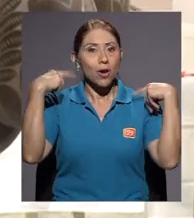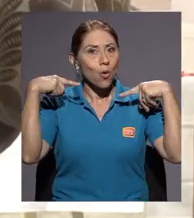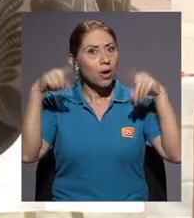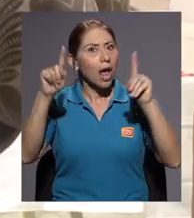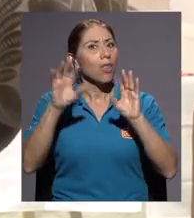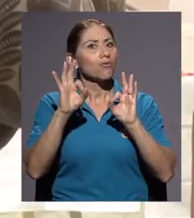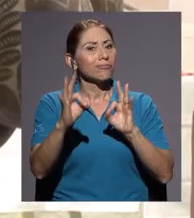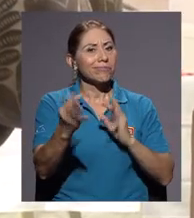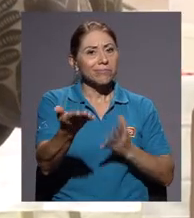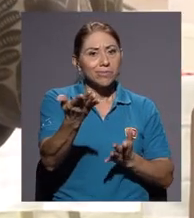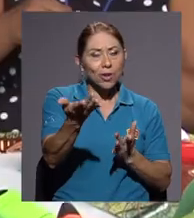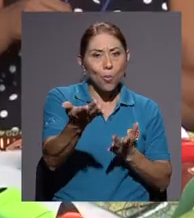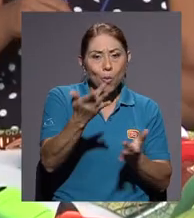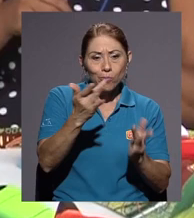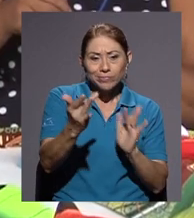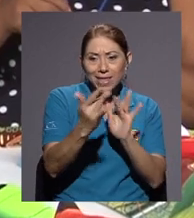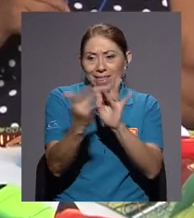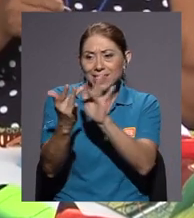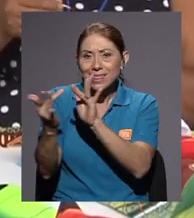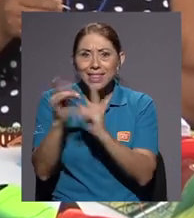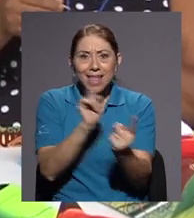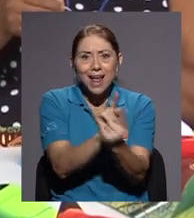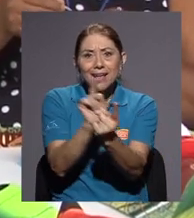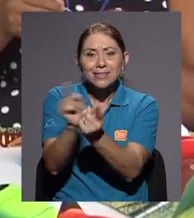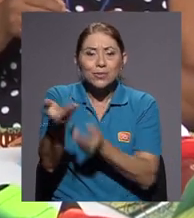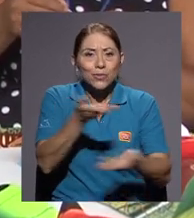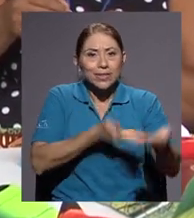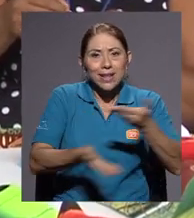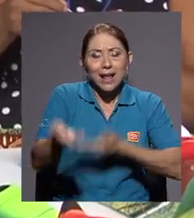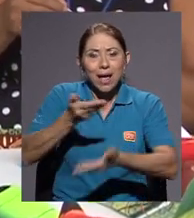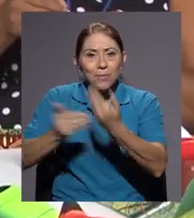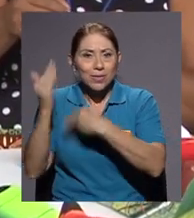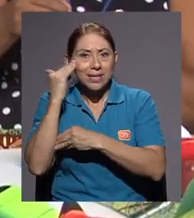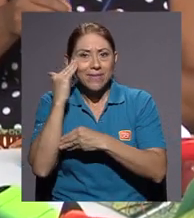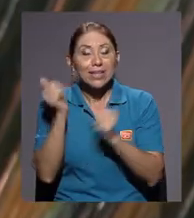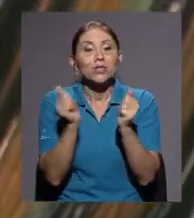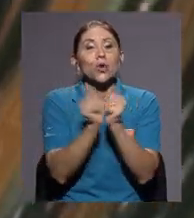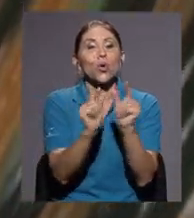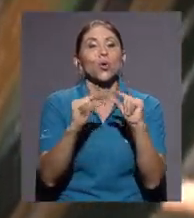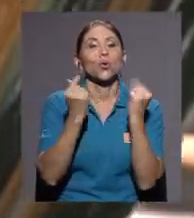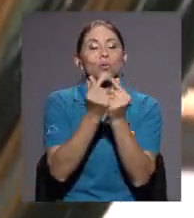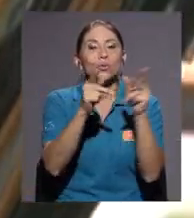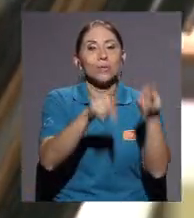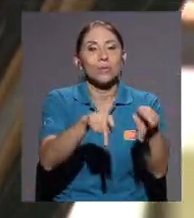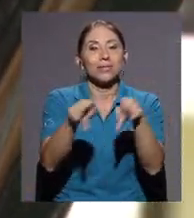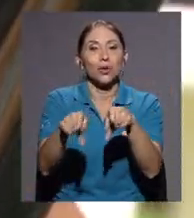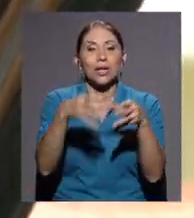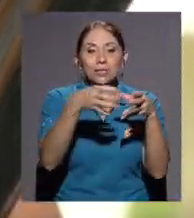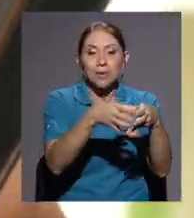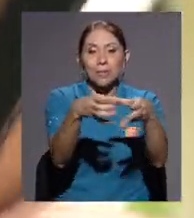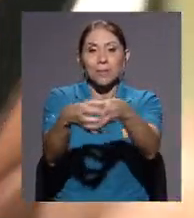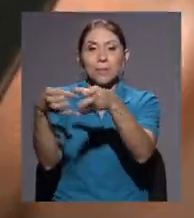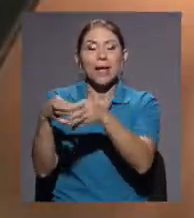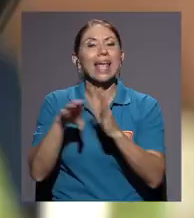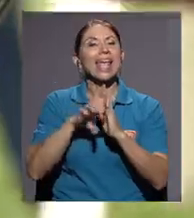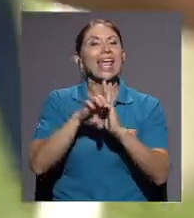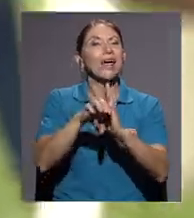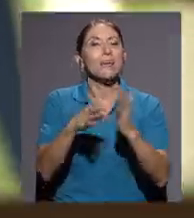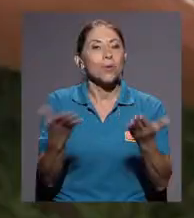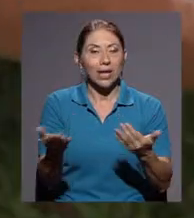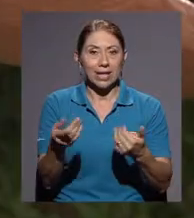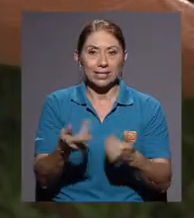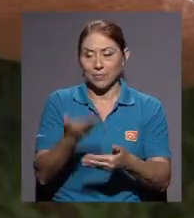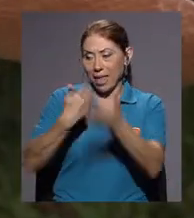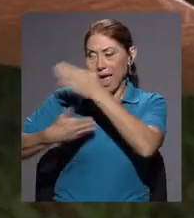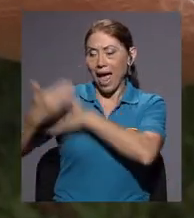e intercambio de saberes con las diferentes poblaciones de la zona. Un ejemplo de este éxito es el trabajo conjunto desde